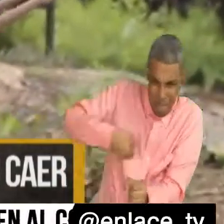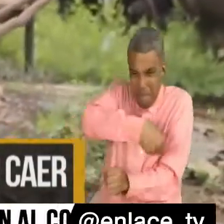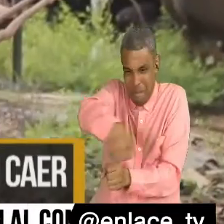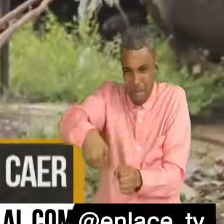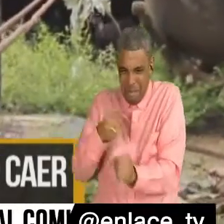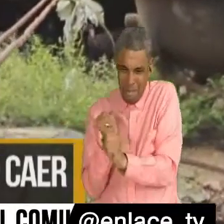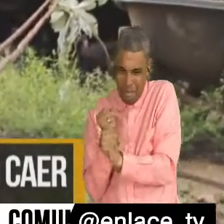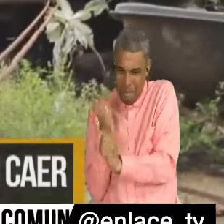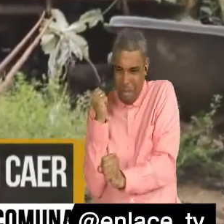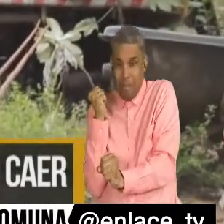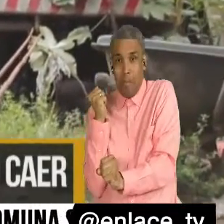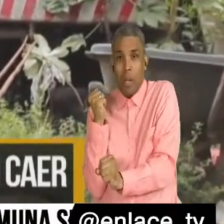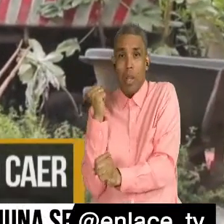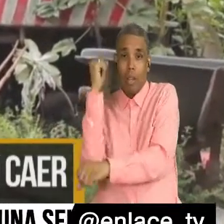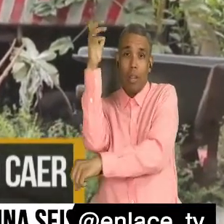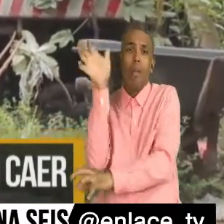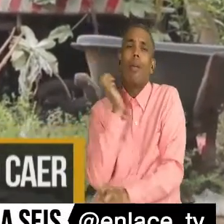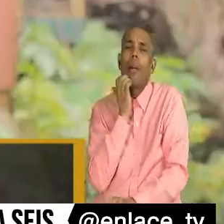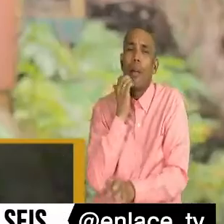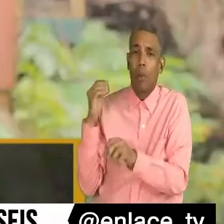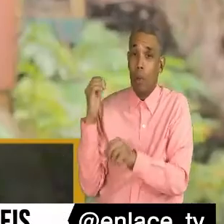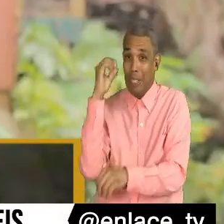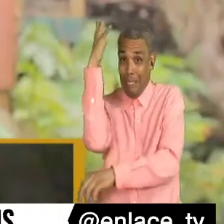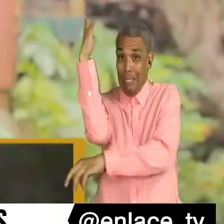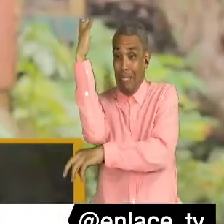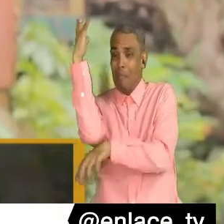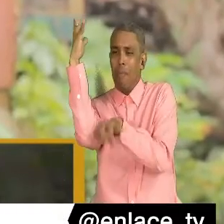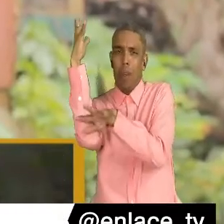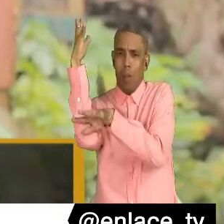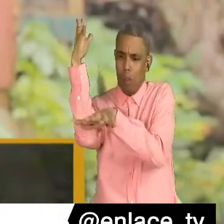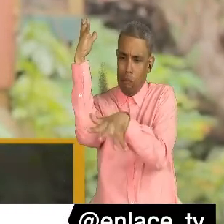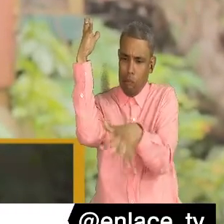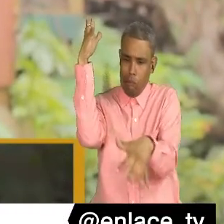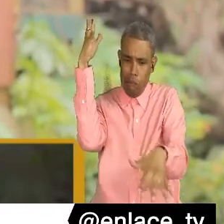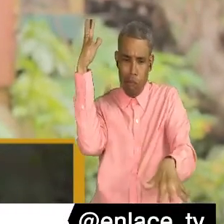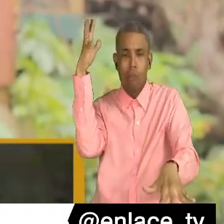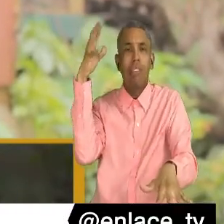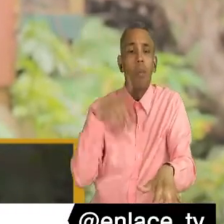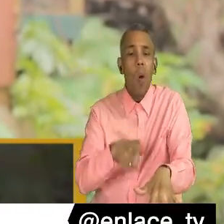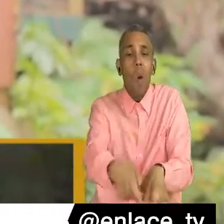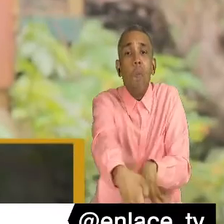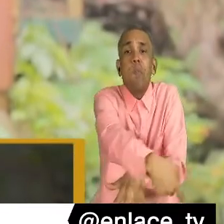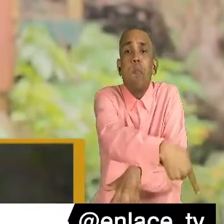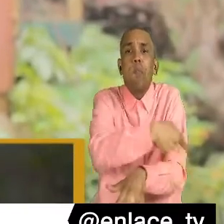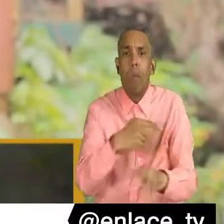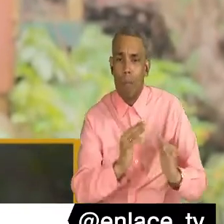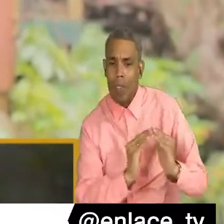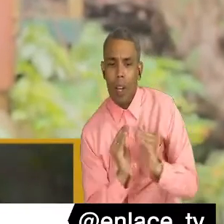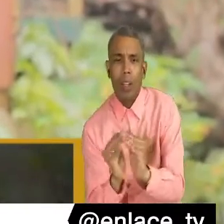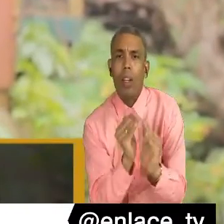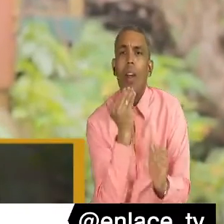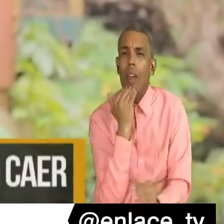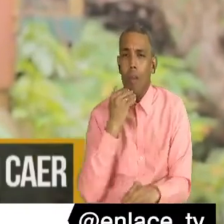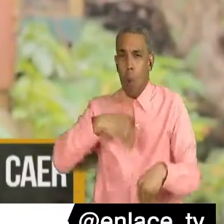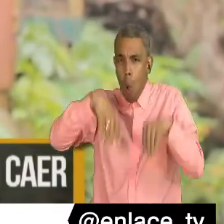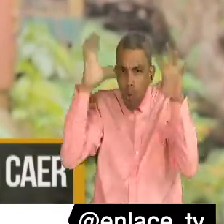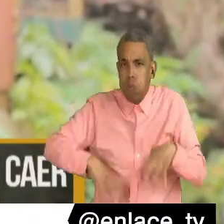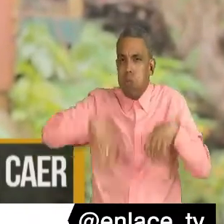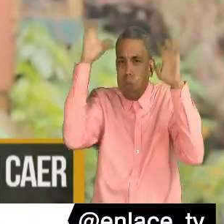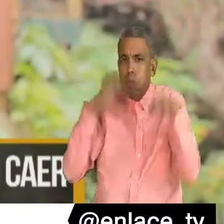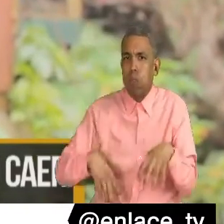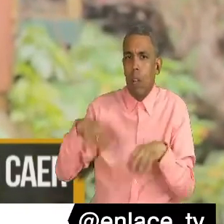cambios climáticos va a continuar la erosión y se puede ir la máquina causando daños, tanto materiales como en la parte humana